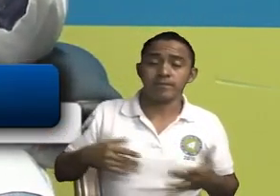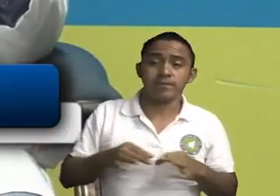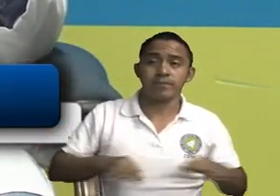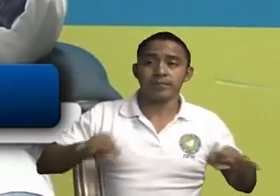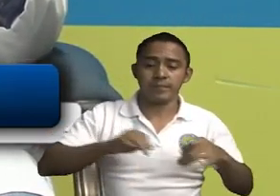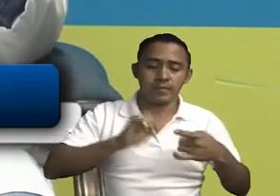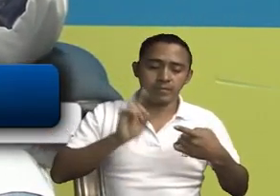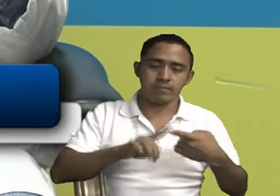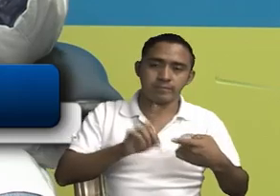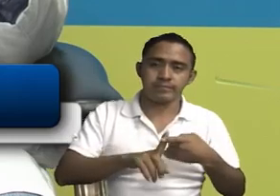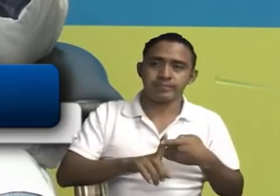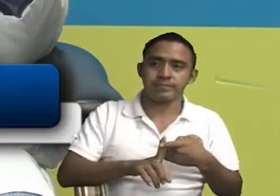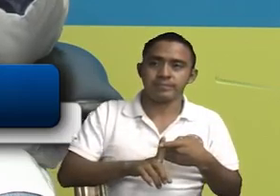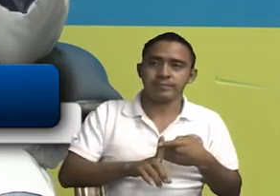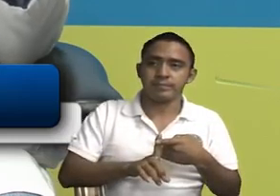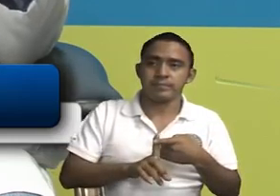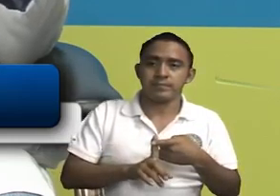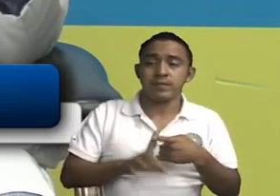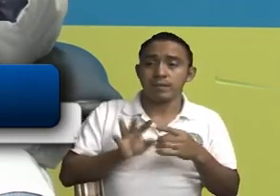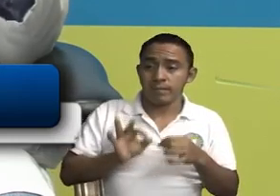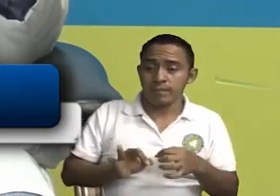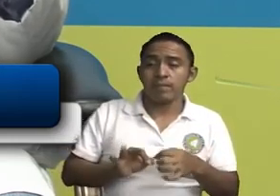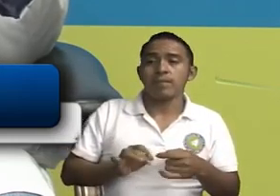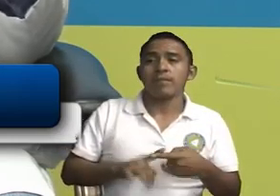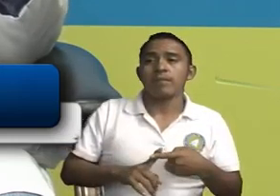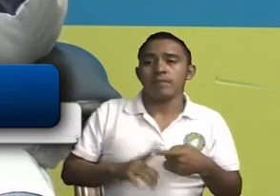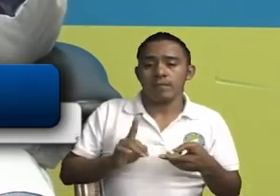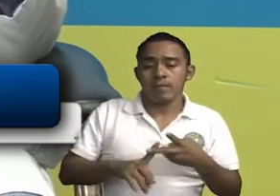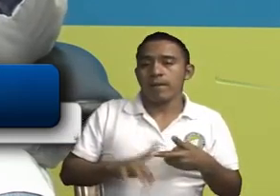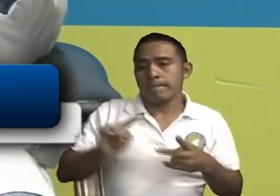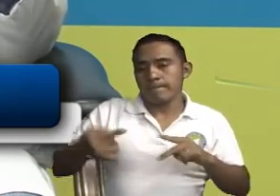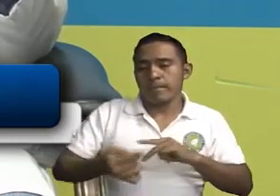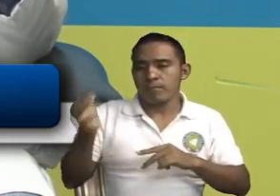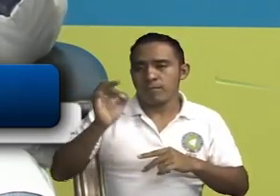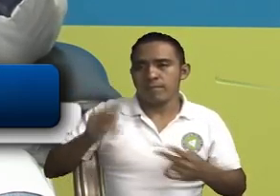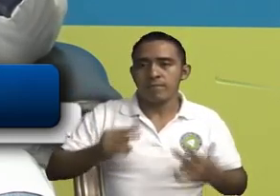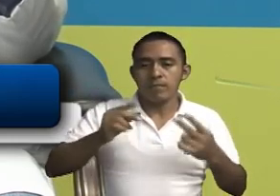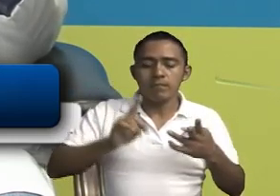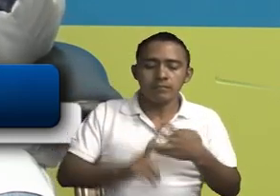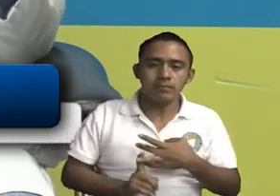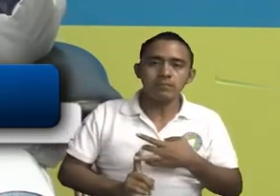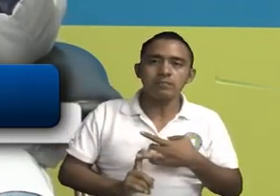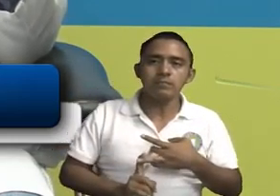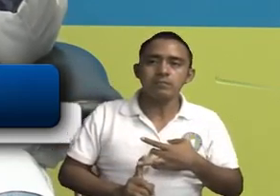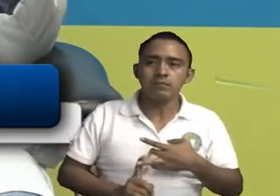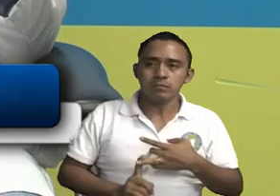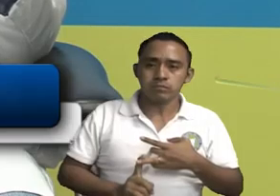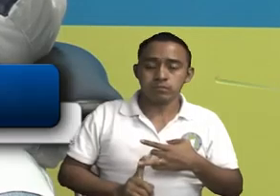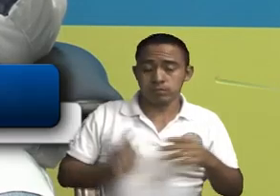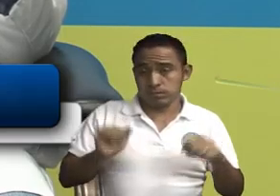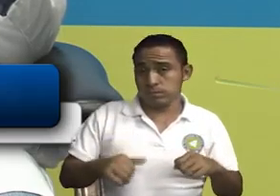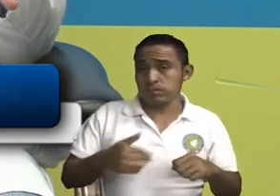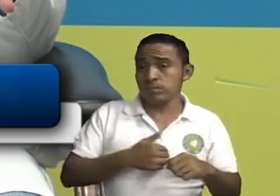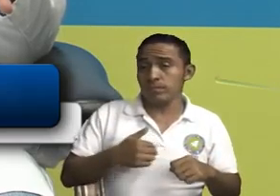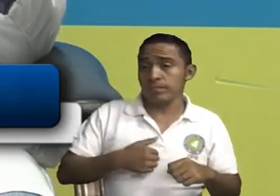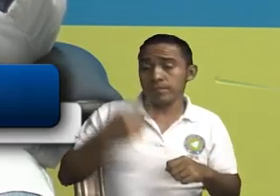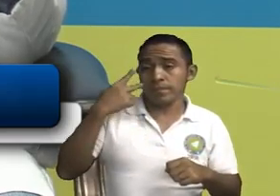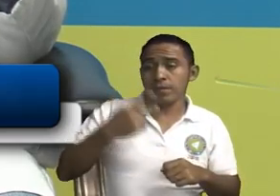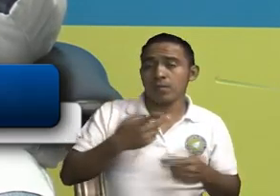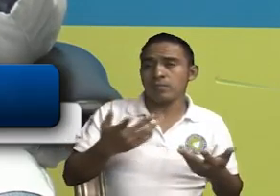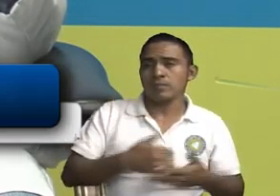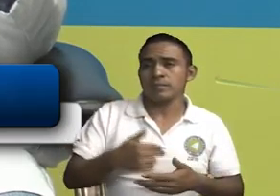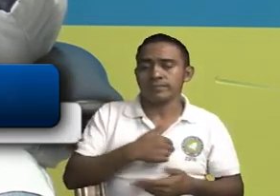primero, ¿verdad?, tratar la comorbilidad, cambiar tu estilo de vida. Y entonces, hasta ese momento, ok, vamos a ver que si podemos